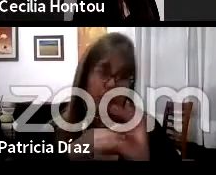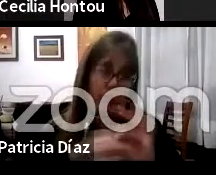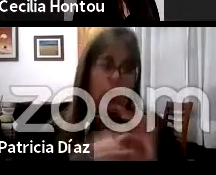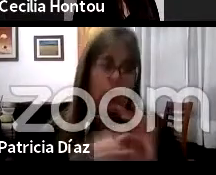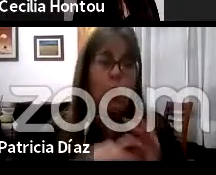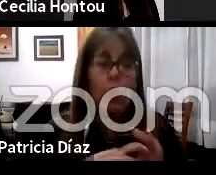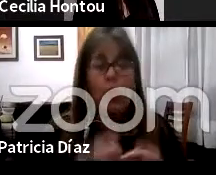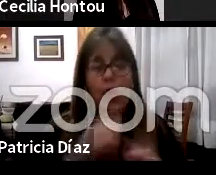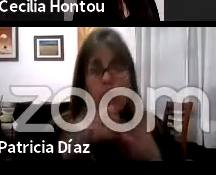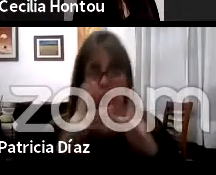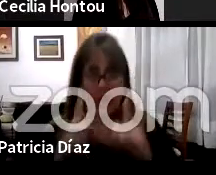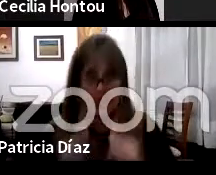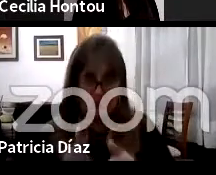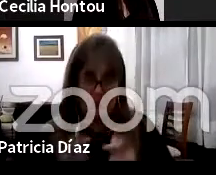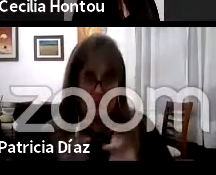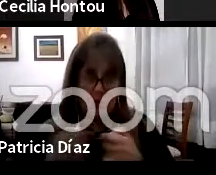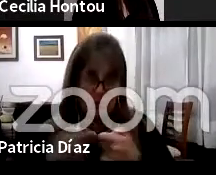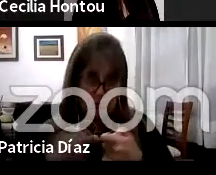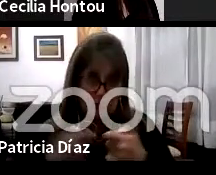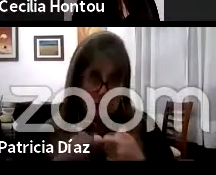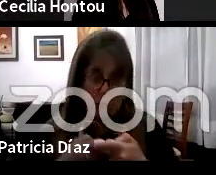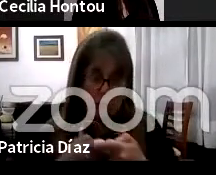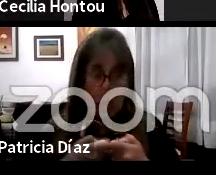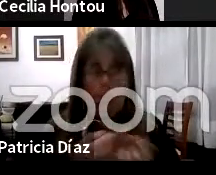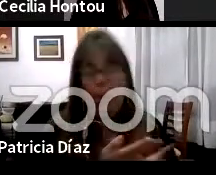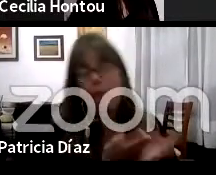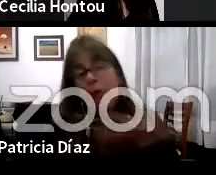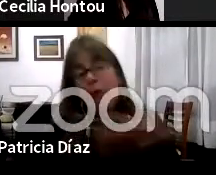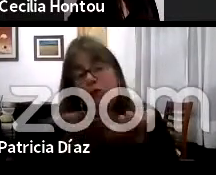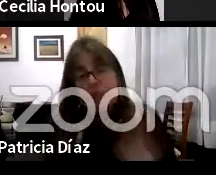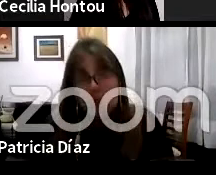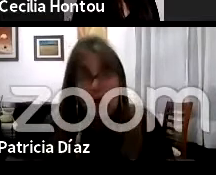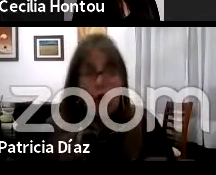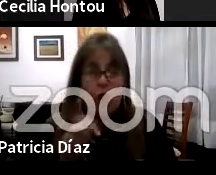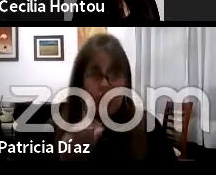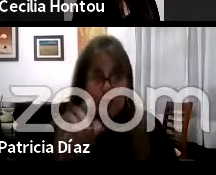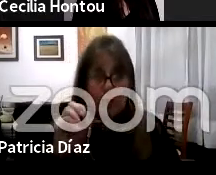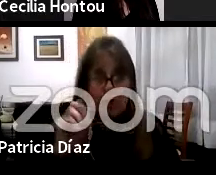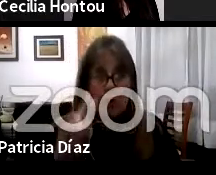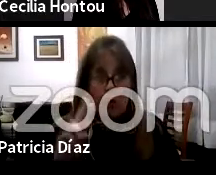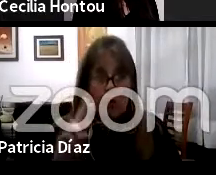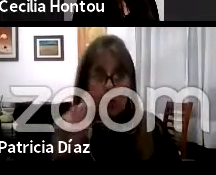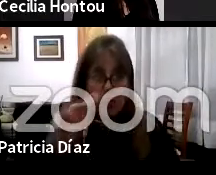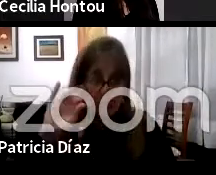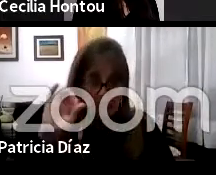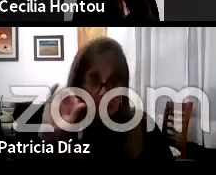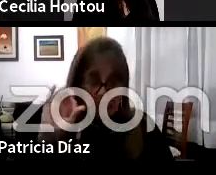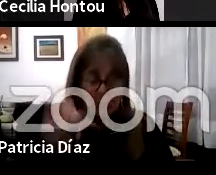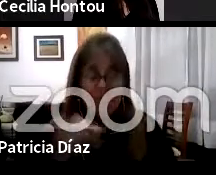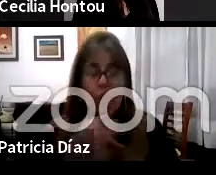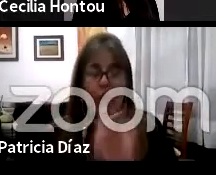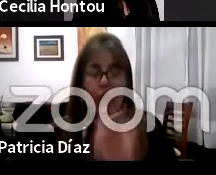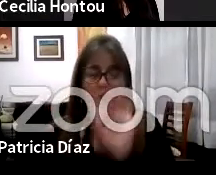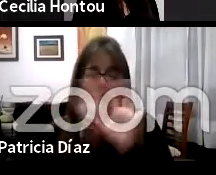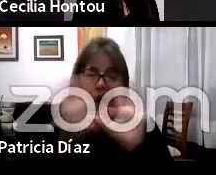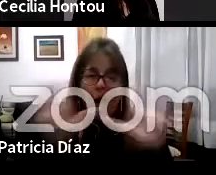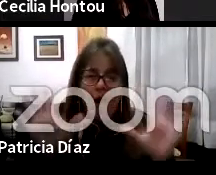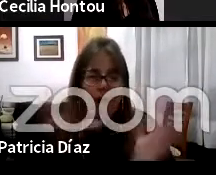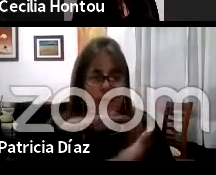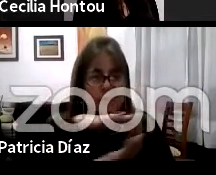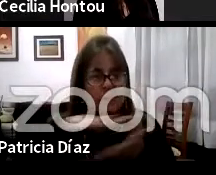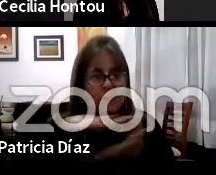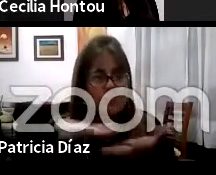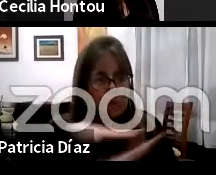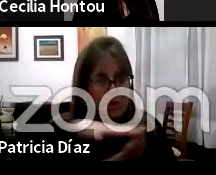que, como ustedes pudieron ver con la exposición de Lourdes, tienen clarísima las situaciones y son quienes